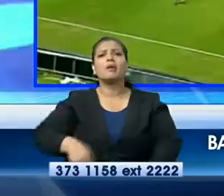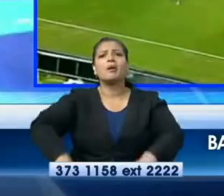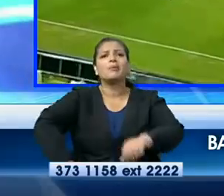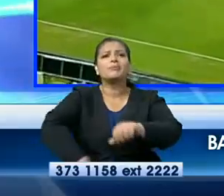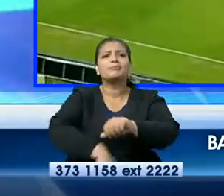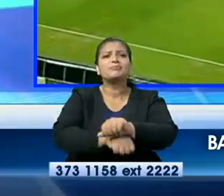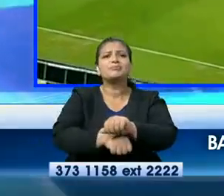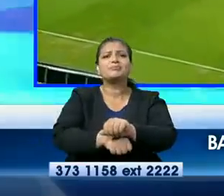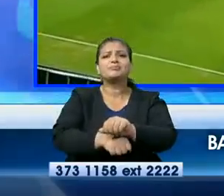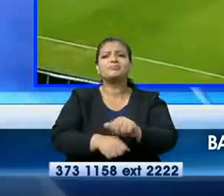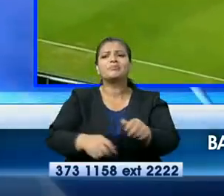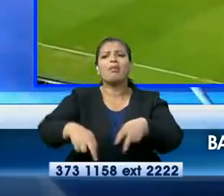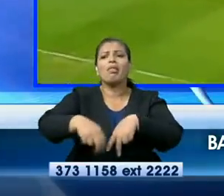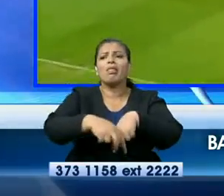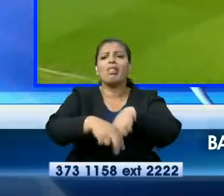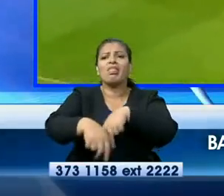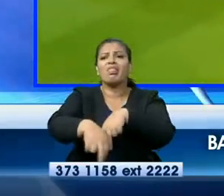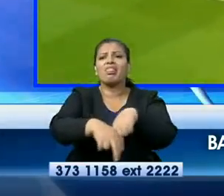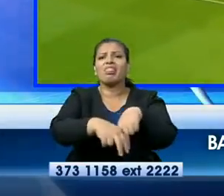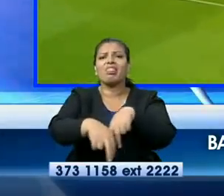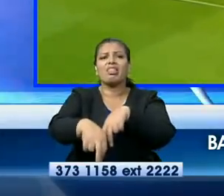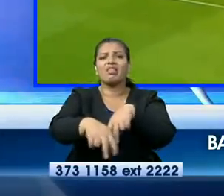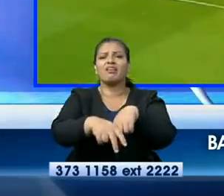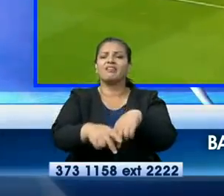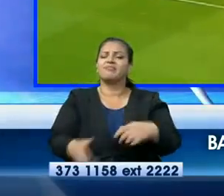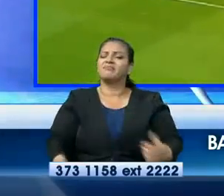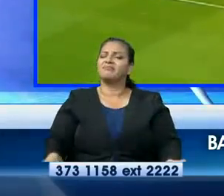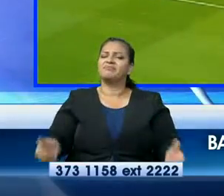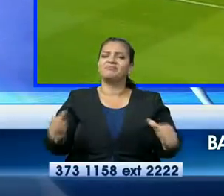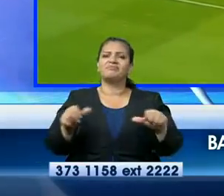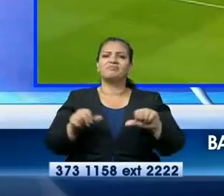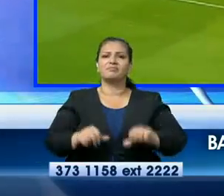buen equipo muy buen equipo y